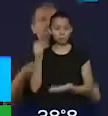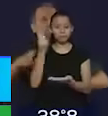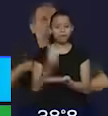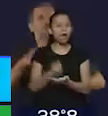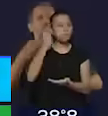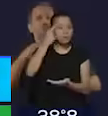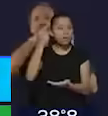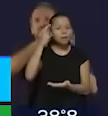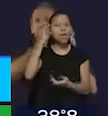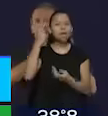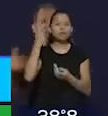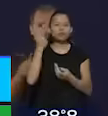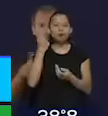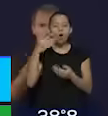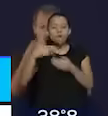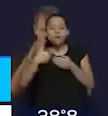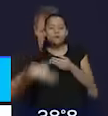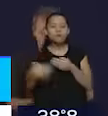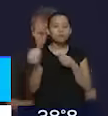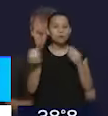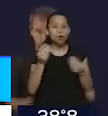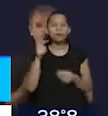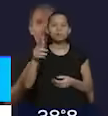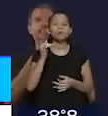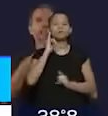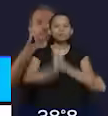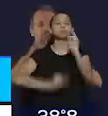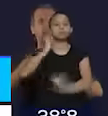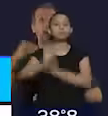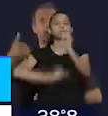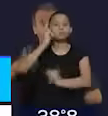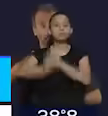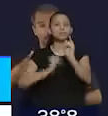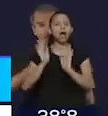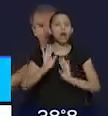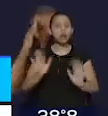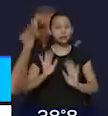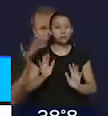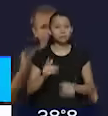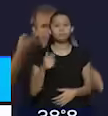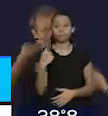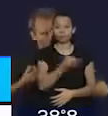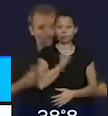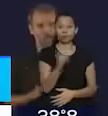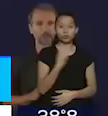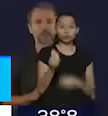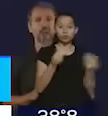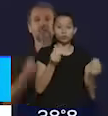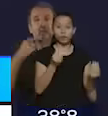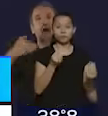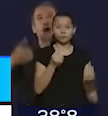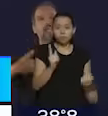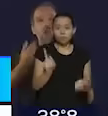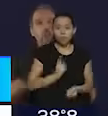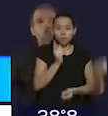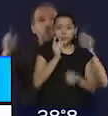y hacia dónde pretende que vaya que vaya la Argentina lo que honra nos honra a todos que Argentina